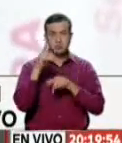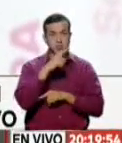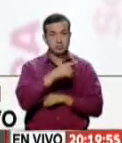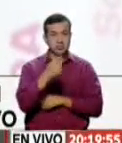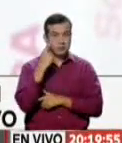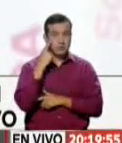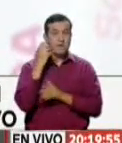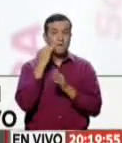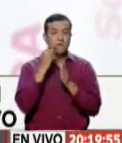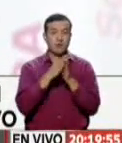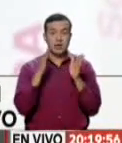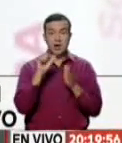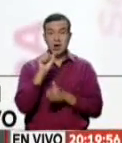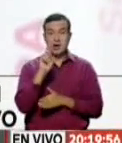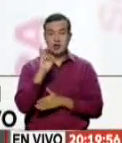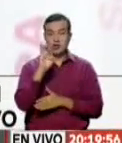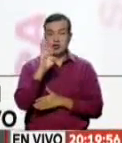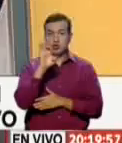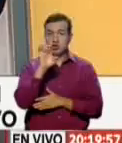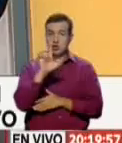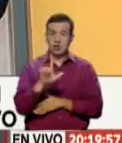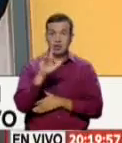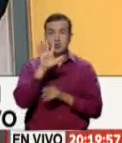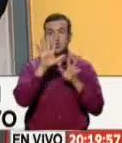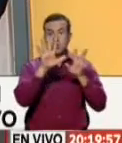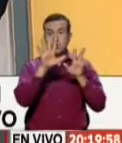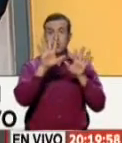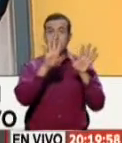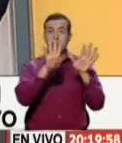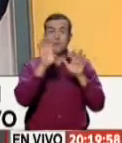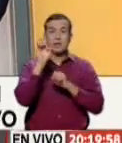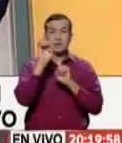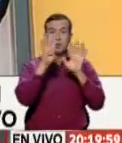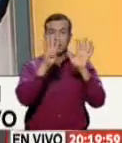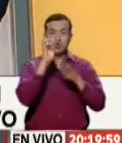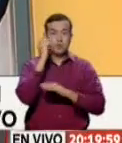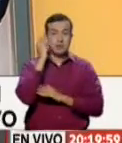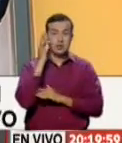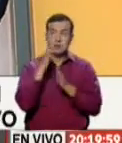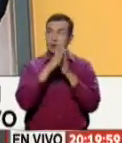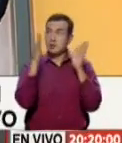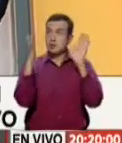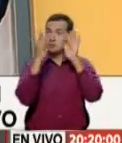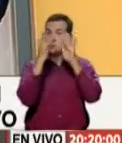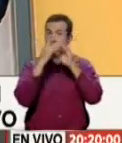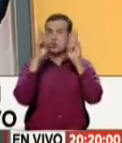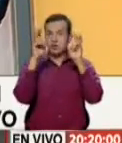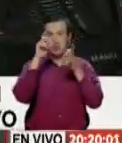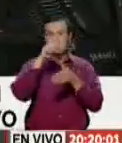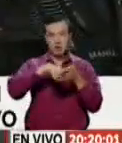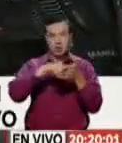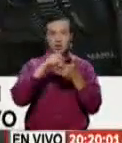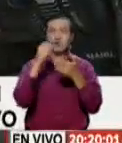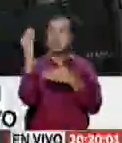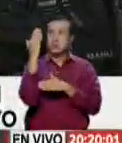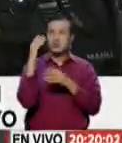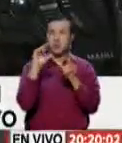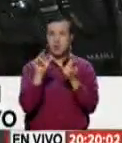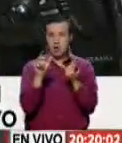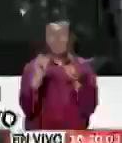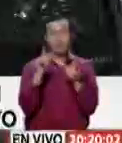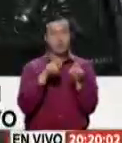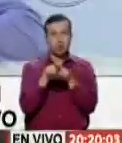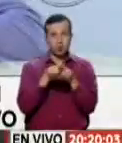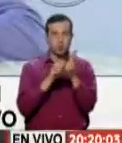se da plazos al Arcotel de hasta 90 días para que se solucione el tema de la adjudicación de frecuencias y títulos habilitantes mediante concursos